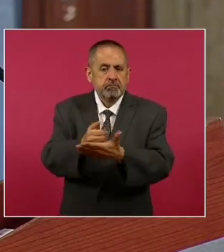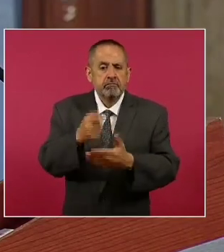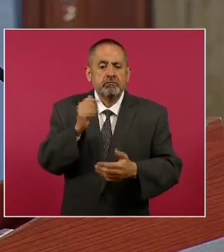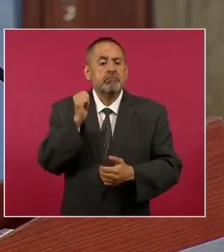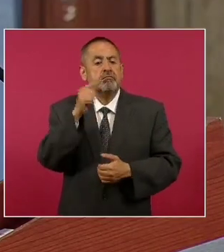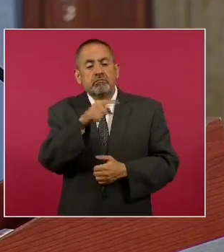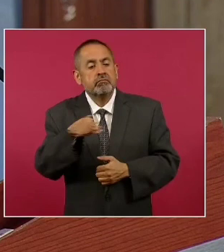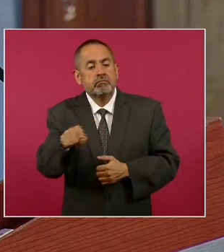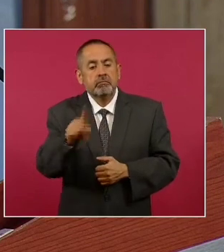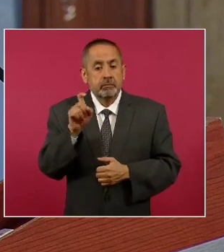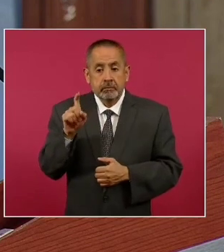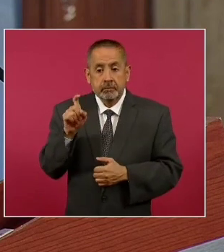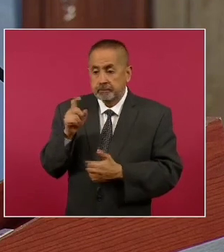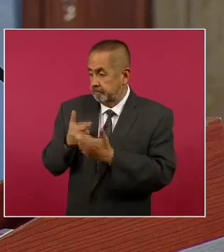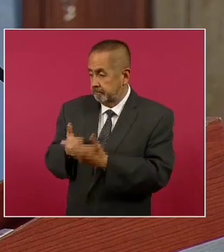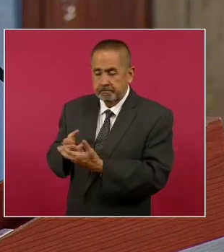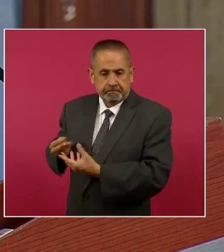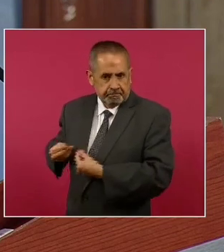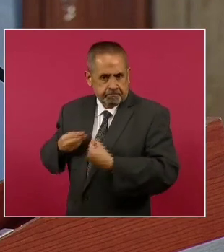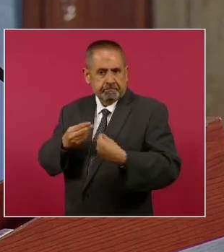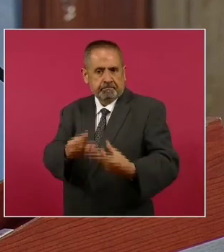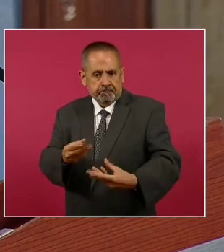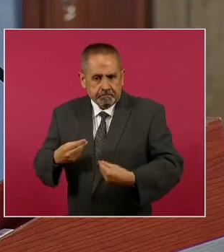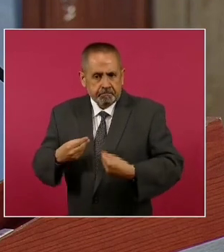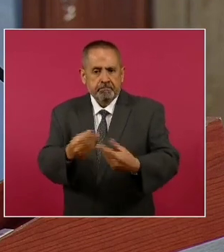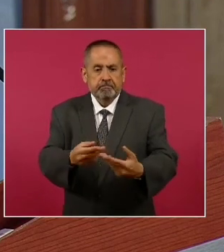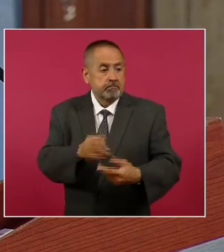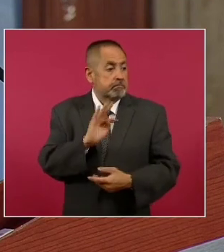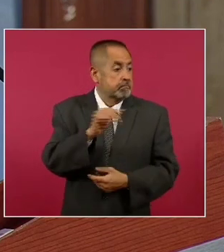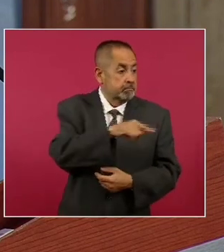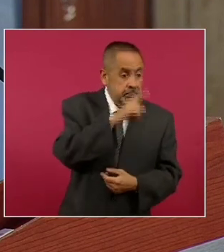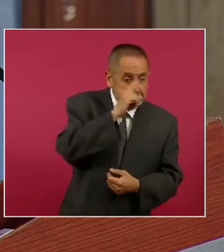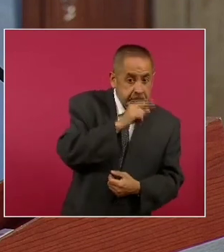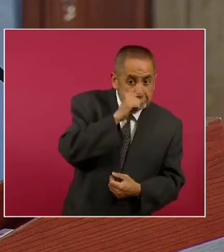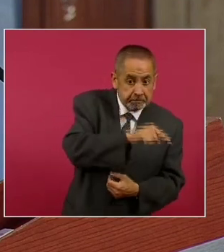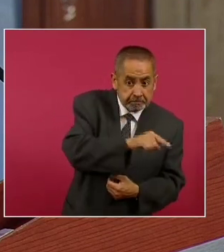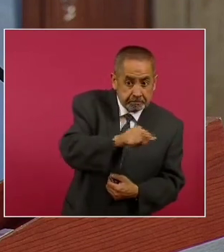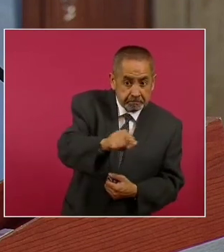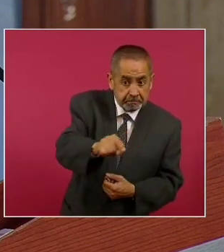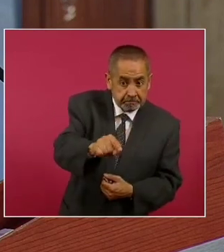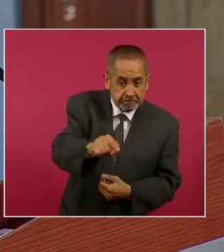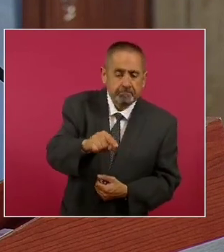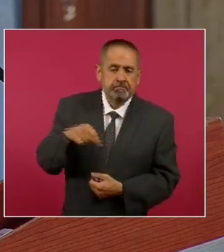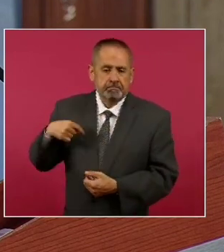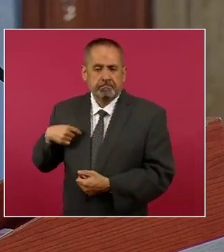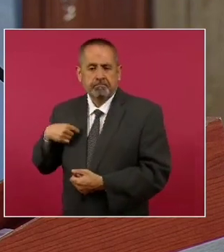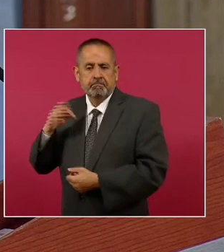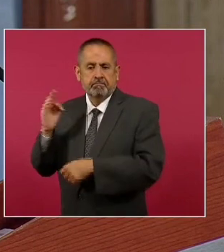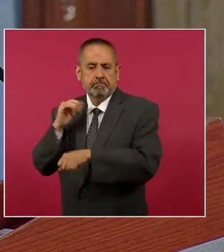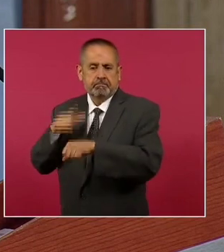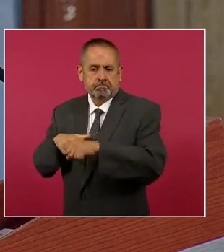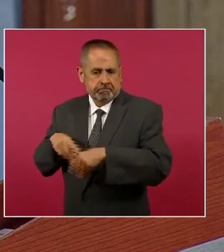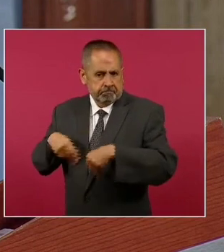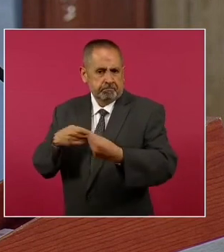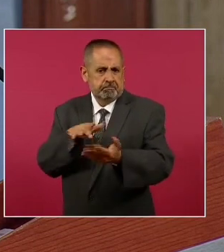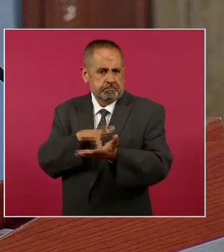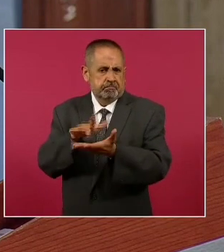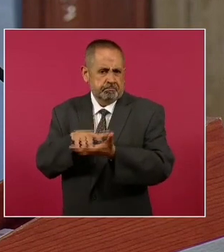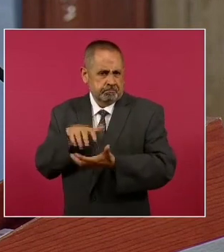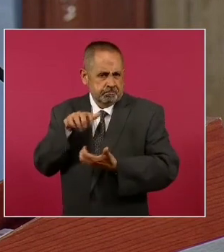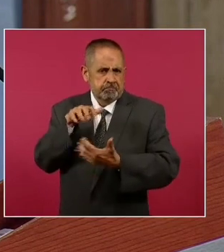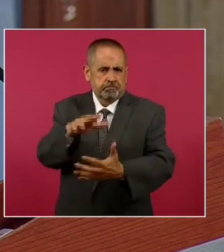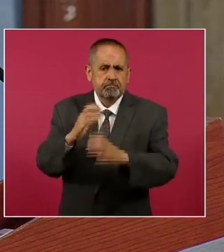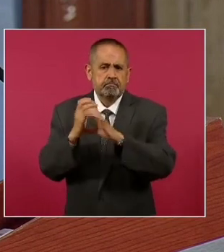carros tanque a la población en los casos en que falle el acueducto. Vamos a apoyar con